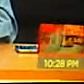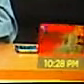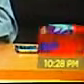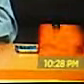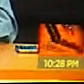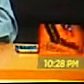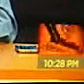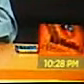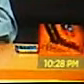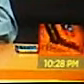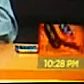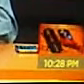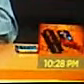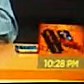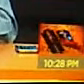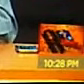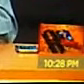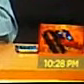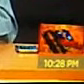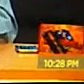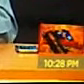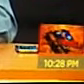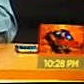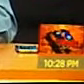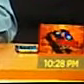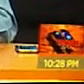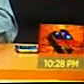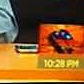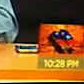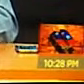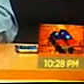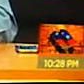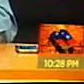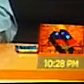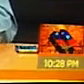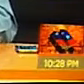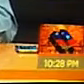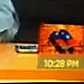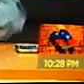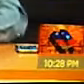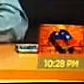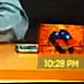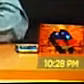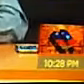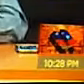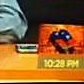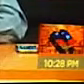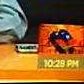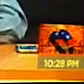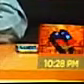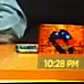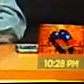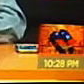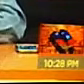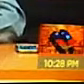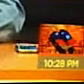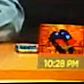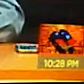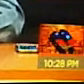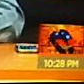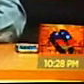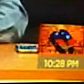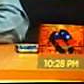Y tengan por seguro, Guaidó, compañía, los gringos, los señores supremacistas, tengan por seguro que este pueblo va a vencer. Va a vencer.